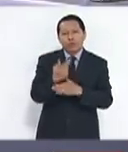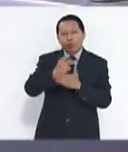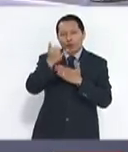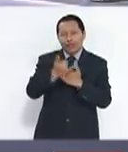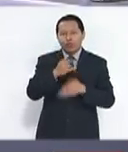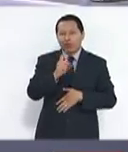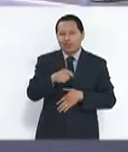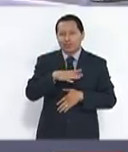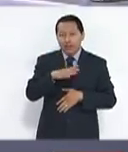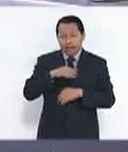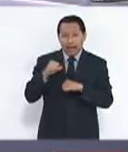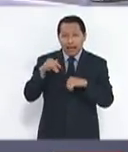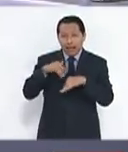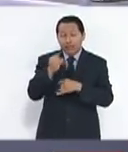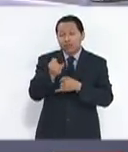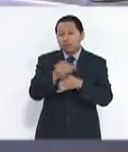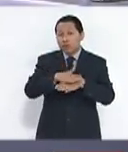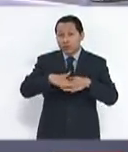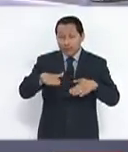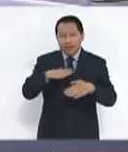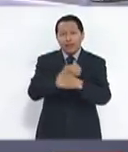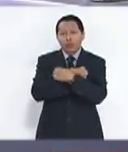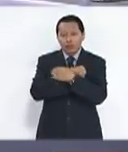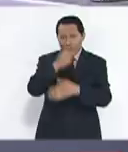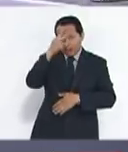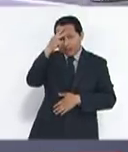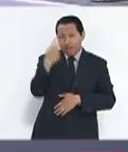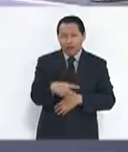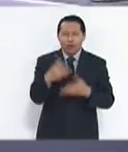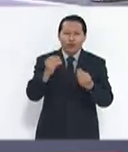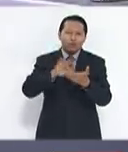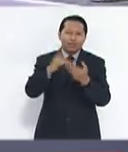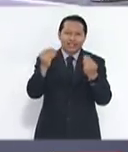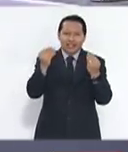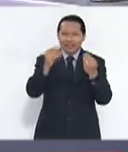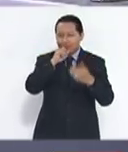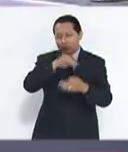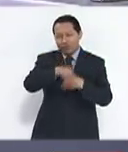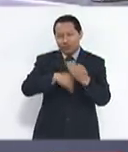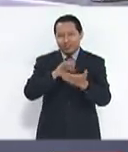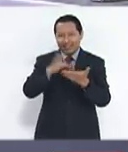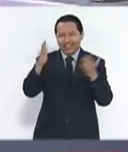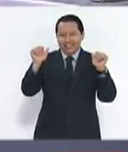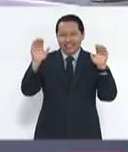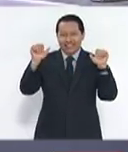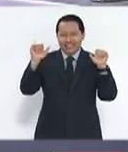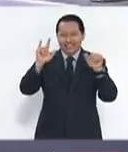la Agencia Informativa de Educación de México. Muchísimas gracias. Gracias a todos.